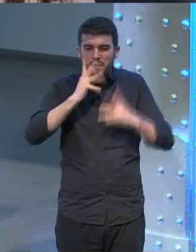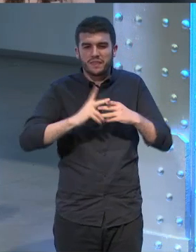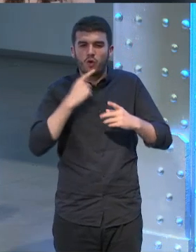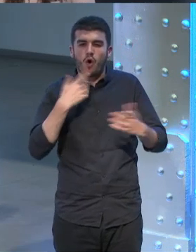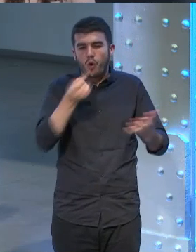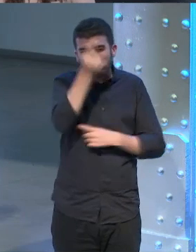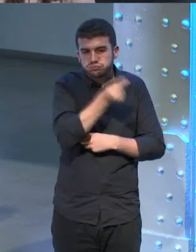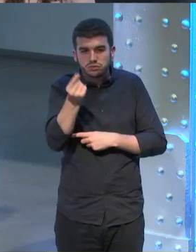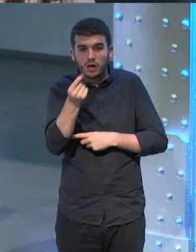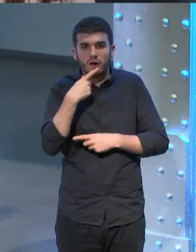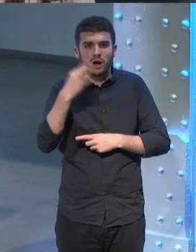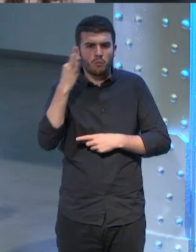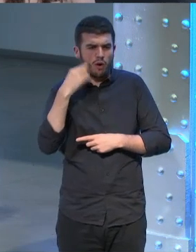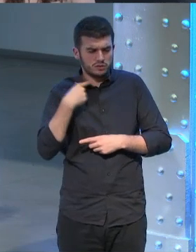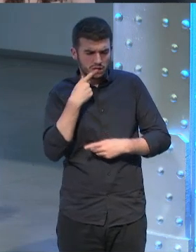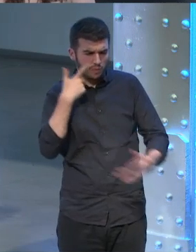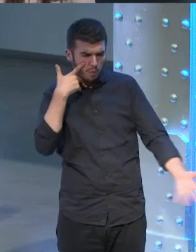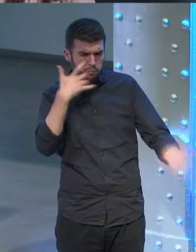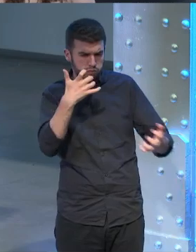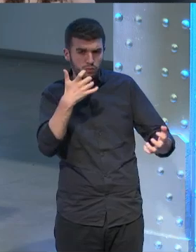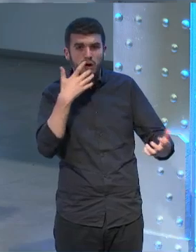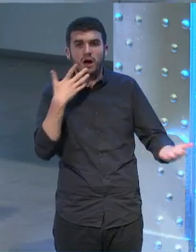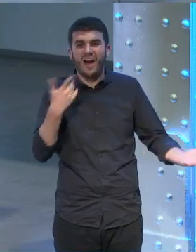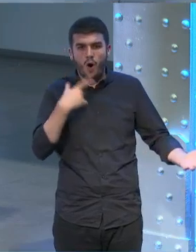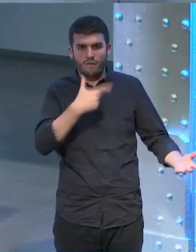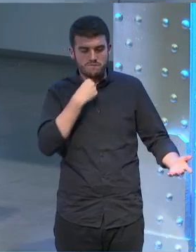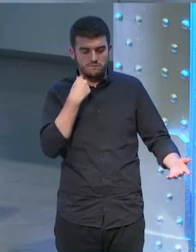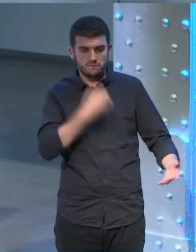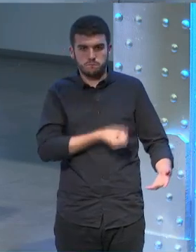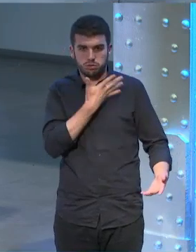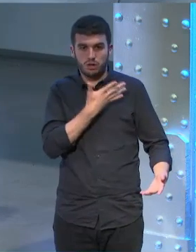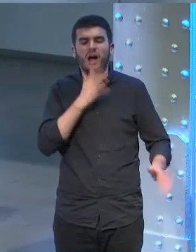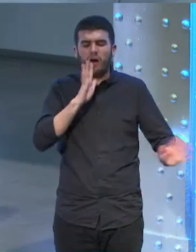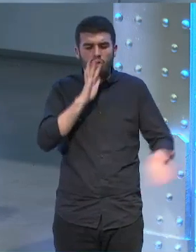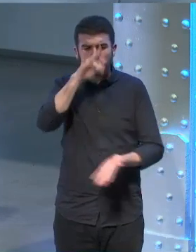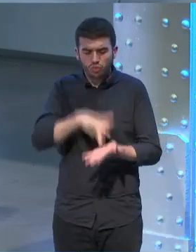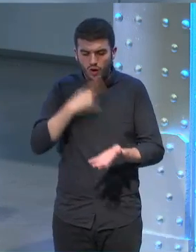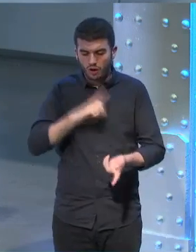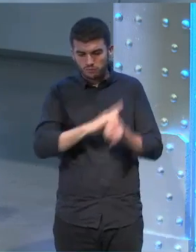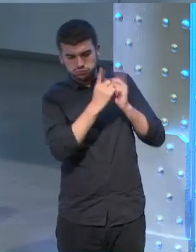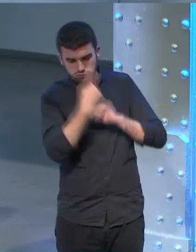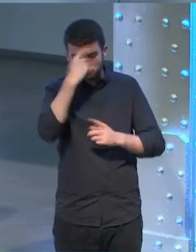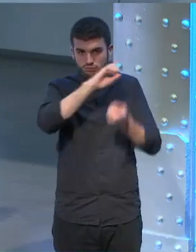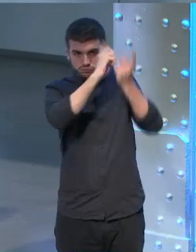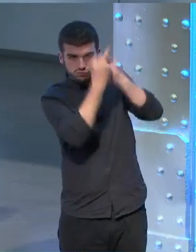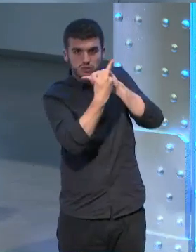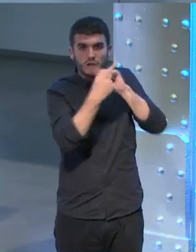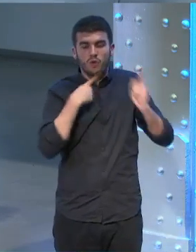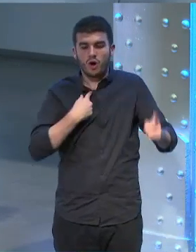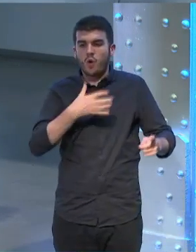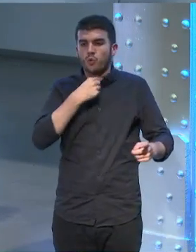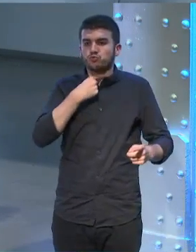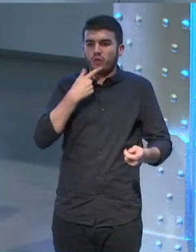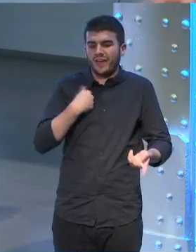las que las niñas no han destacado, sino que les gustan. ¿En qué momento se produce esa ruptura con el gusto por las